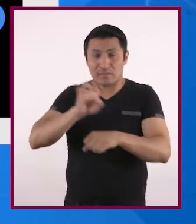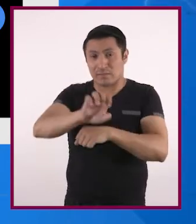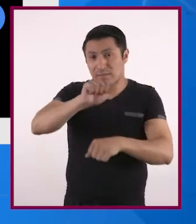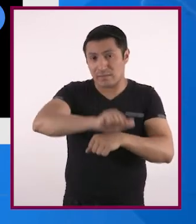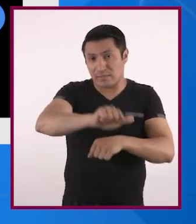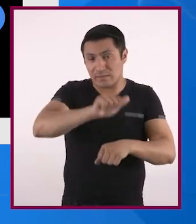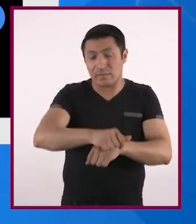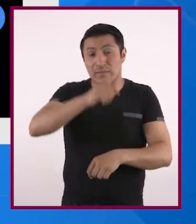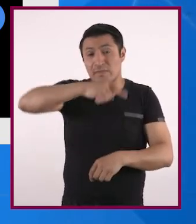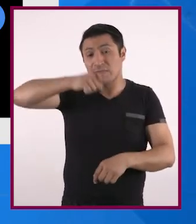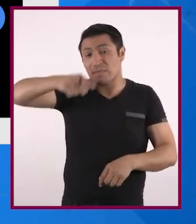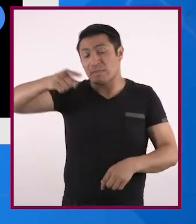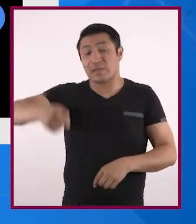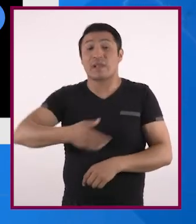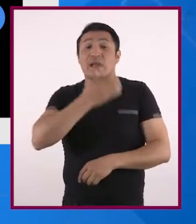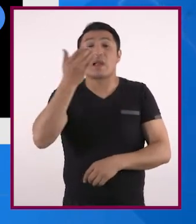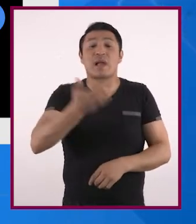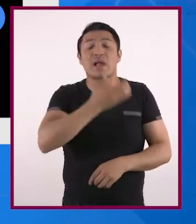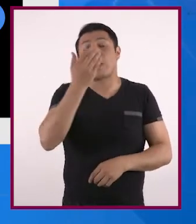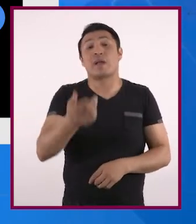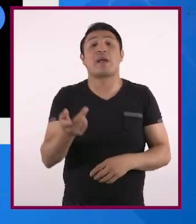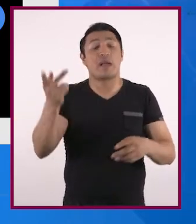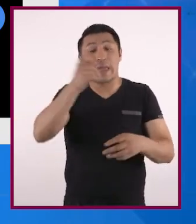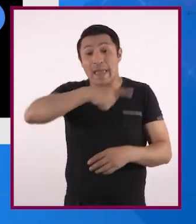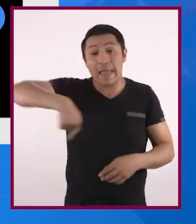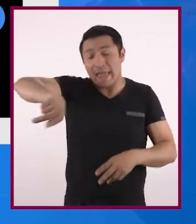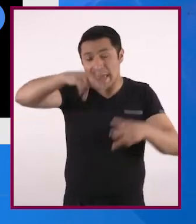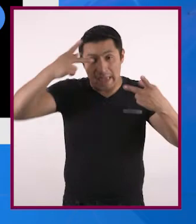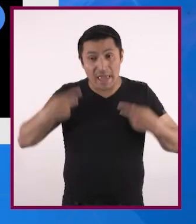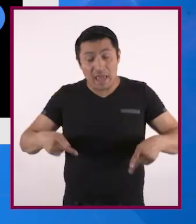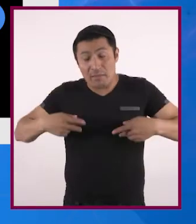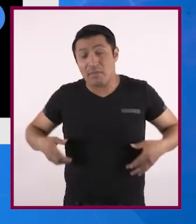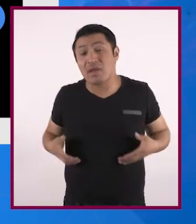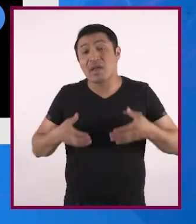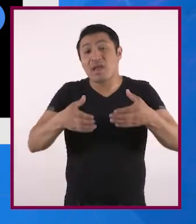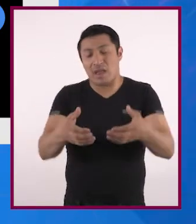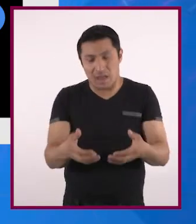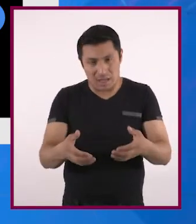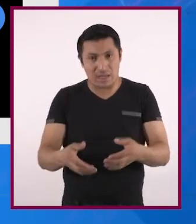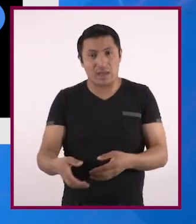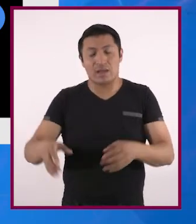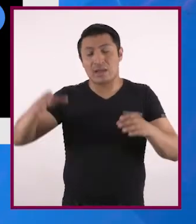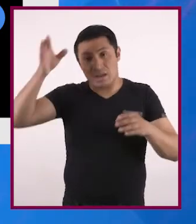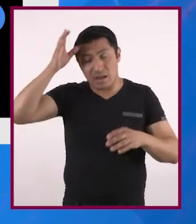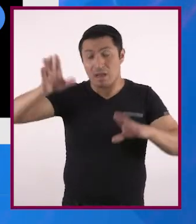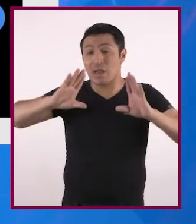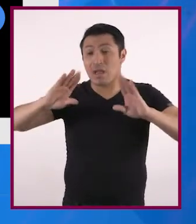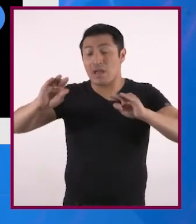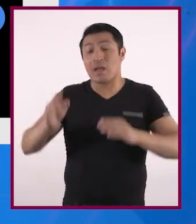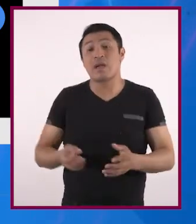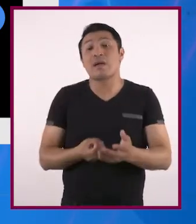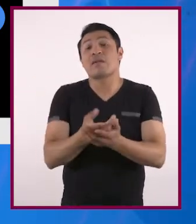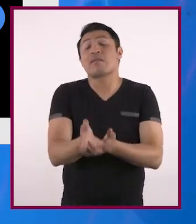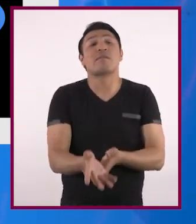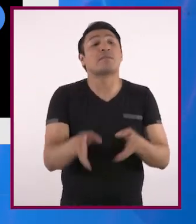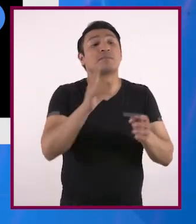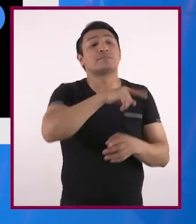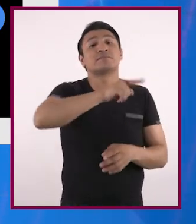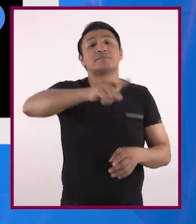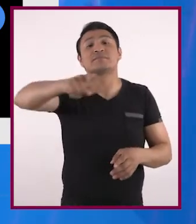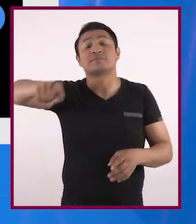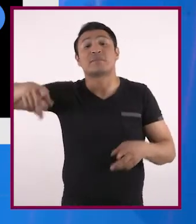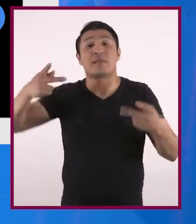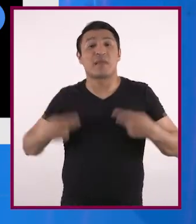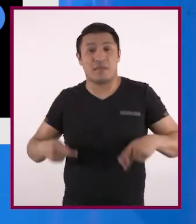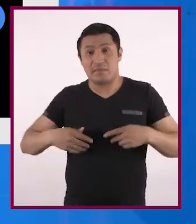se llama un conteo popular, que son las propias personas en situación de calle con una capacitación que salen y cuentan ellos a las